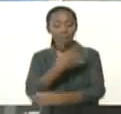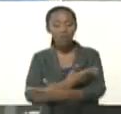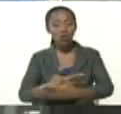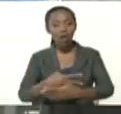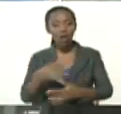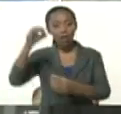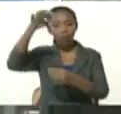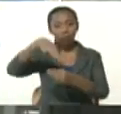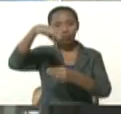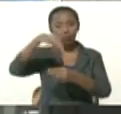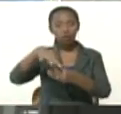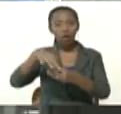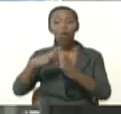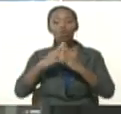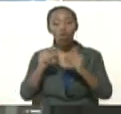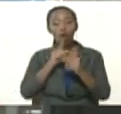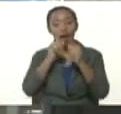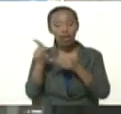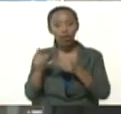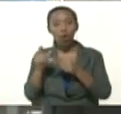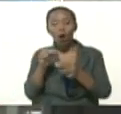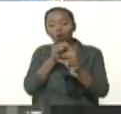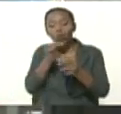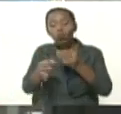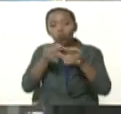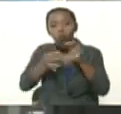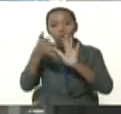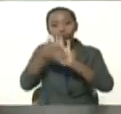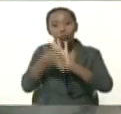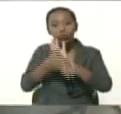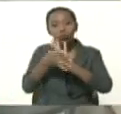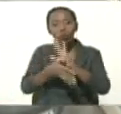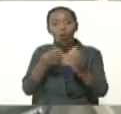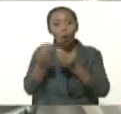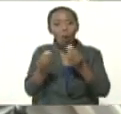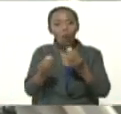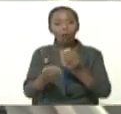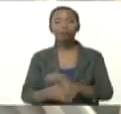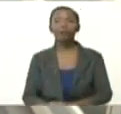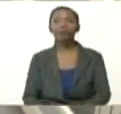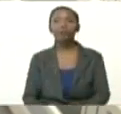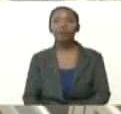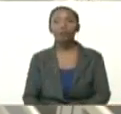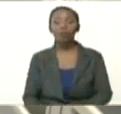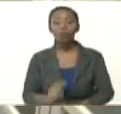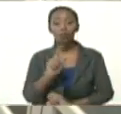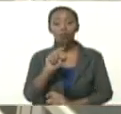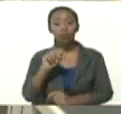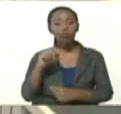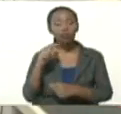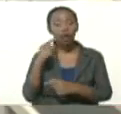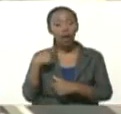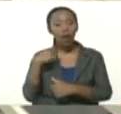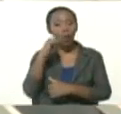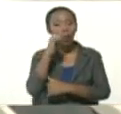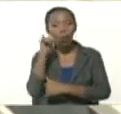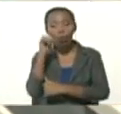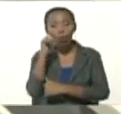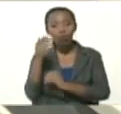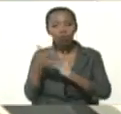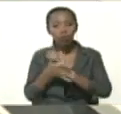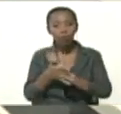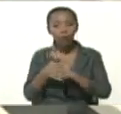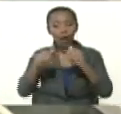lo vamos a explicar. Por aquí tengo una cámara y vamos a hablar con Adriana. Adriana, ¿cómo